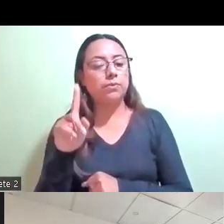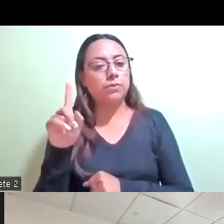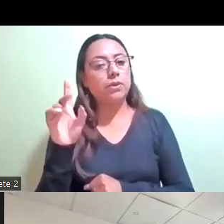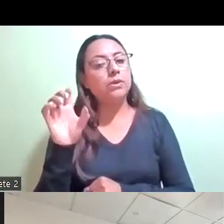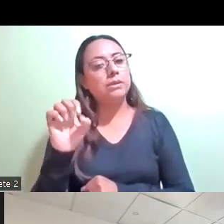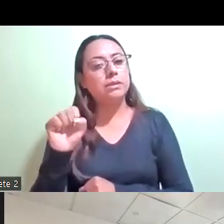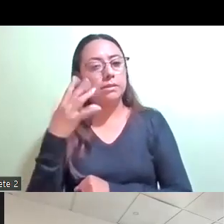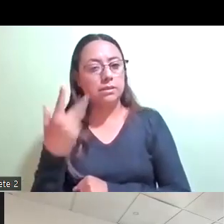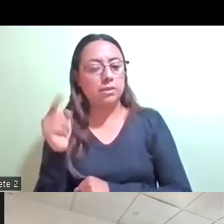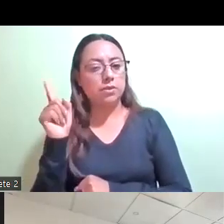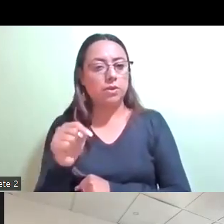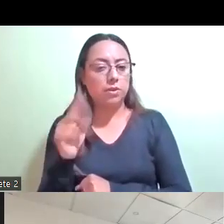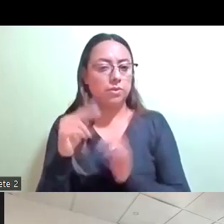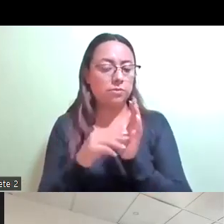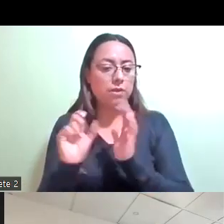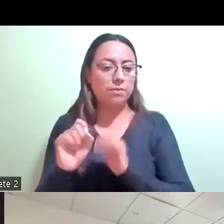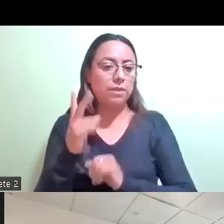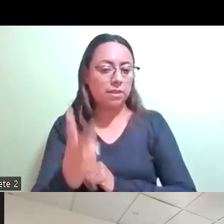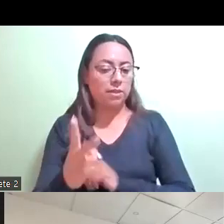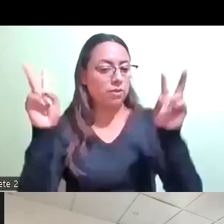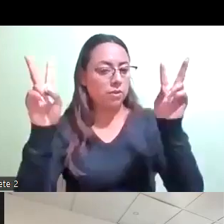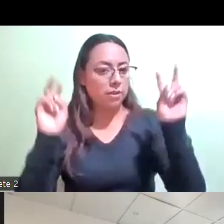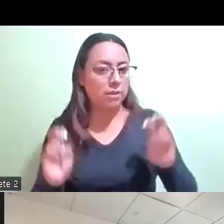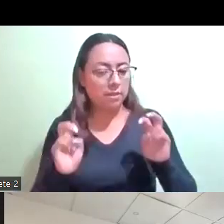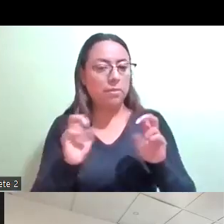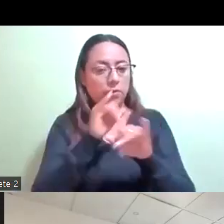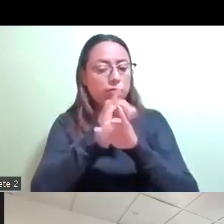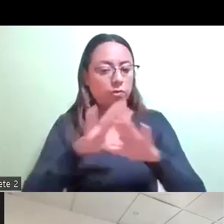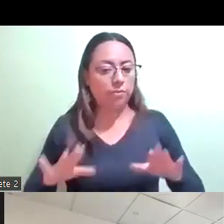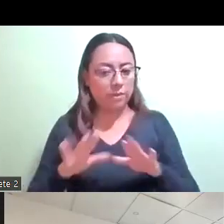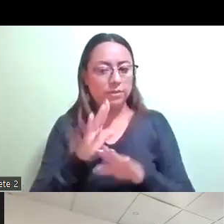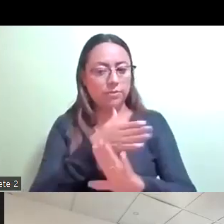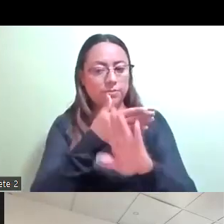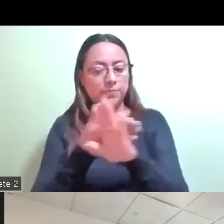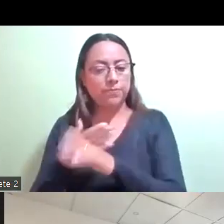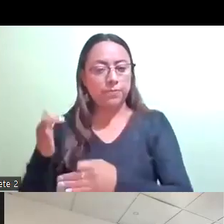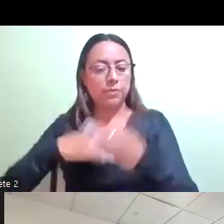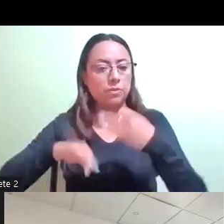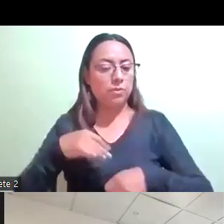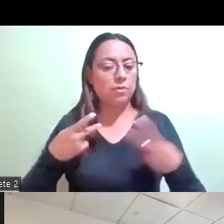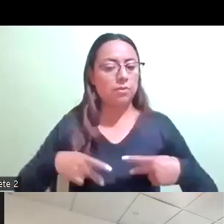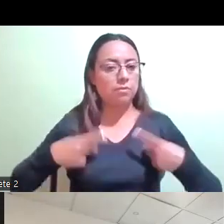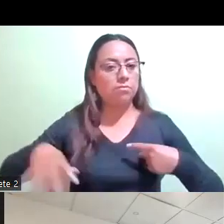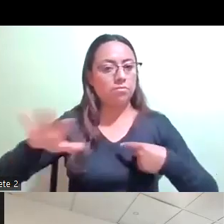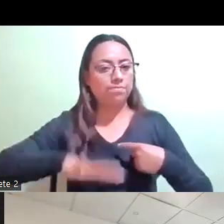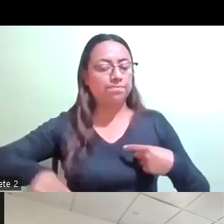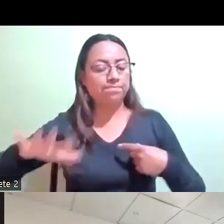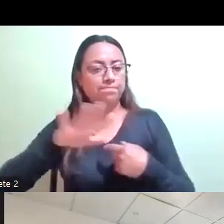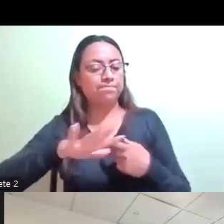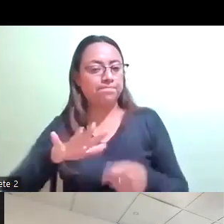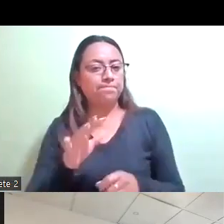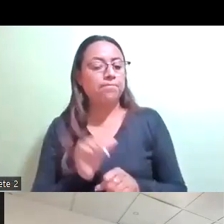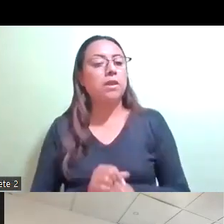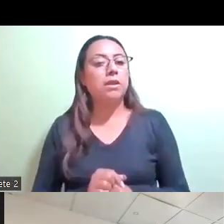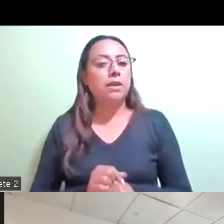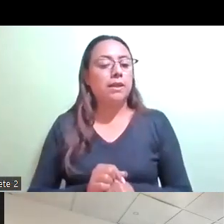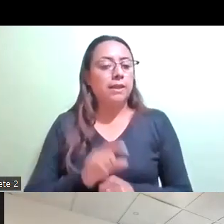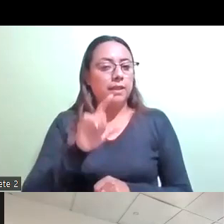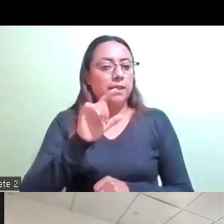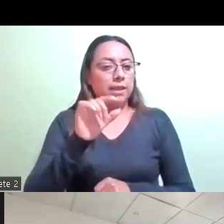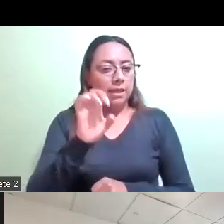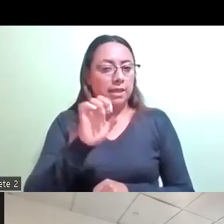InfoCDMX/RR.IP.1535/2022 en materia de acceso a la información en contra de las resoluciones de órganos garantes de las entidades federativas, identificado con el expediente RIA